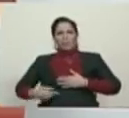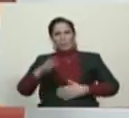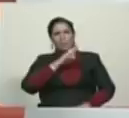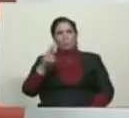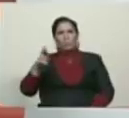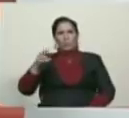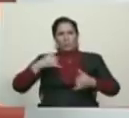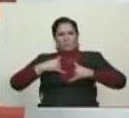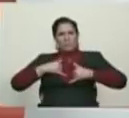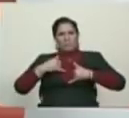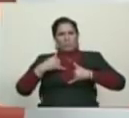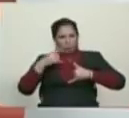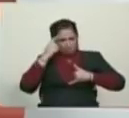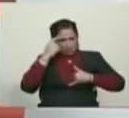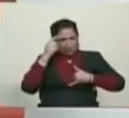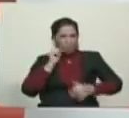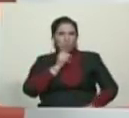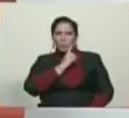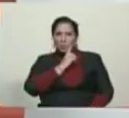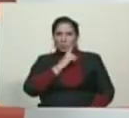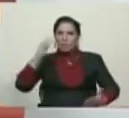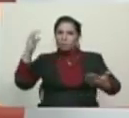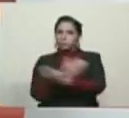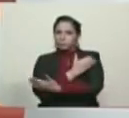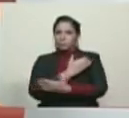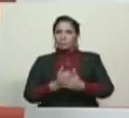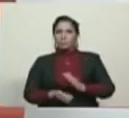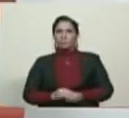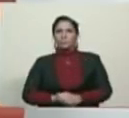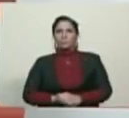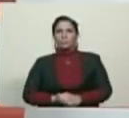¿Sabe cómo se llama eso? Un golpe de Estado.